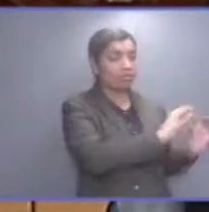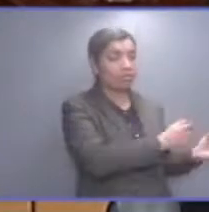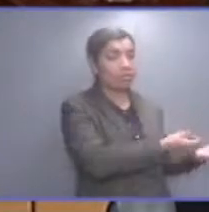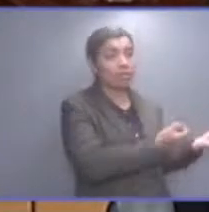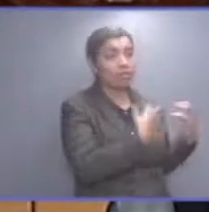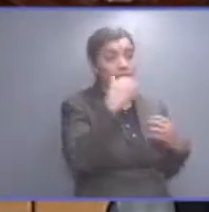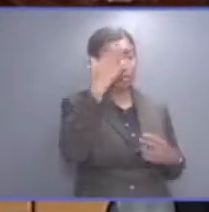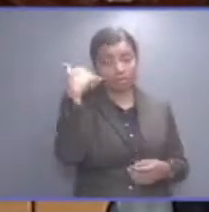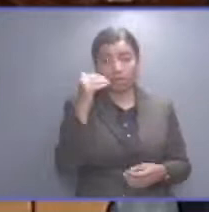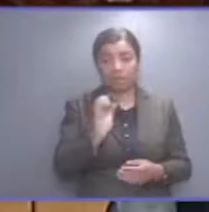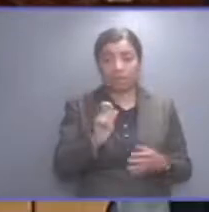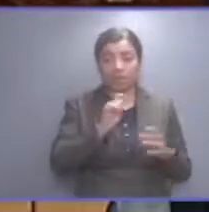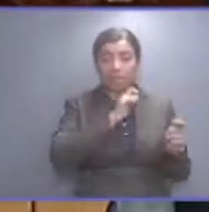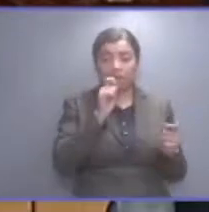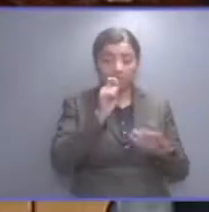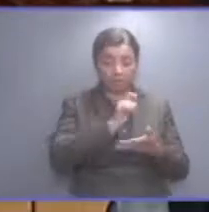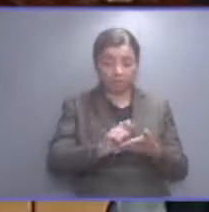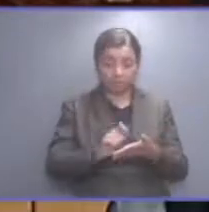escribió esta carta.